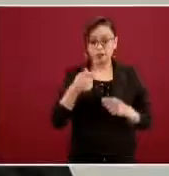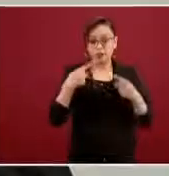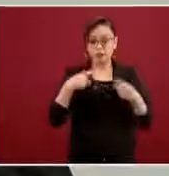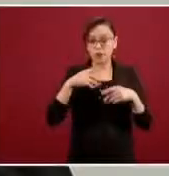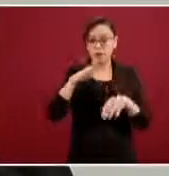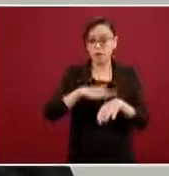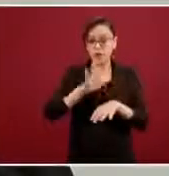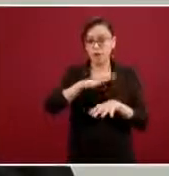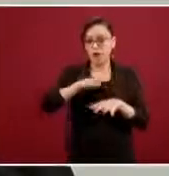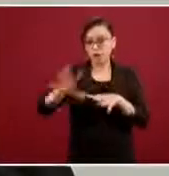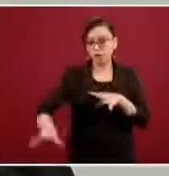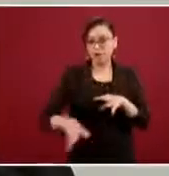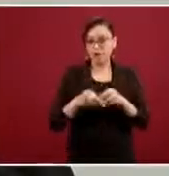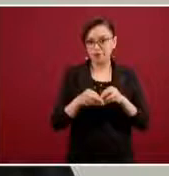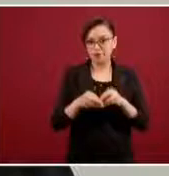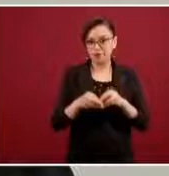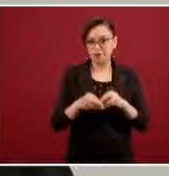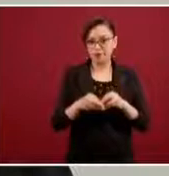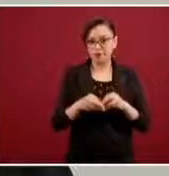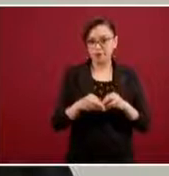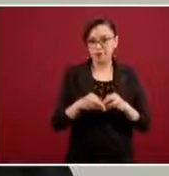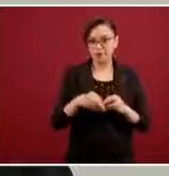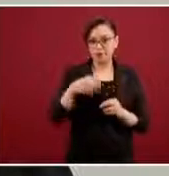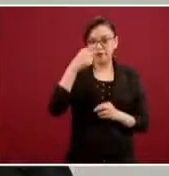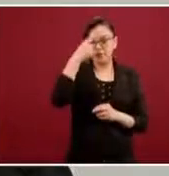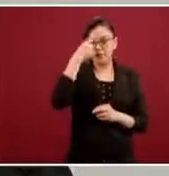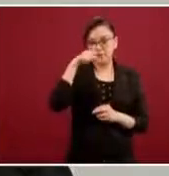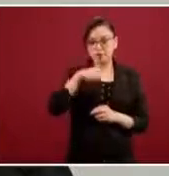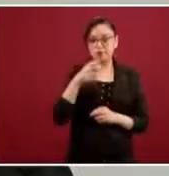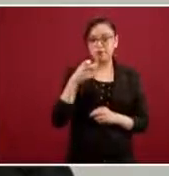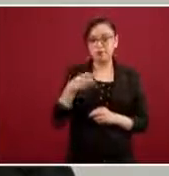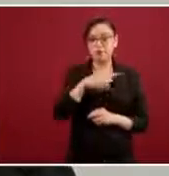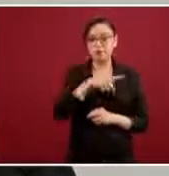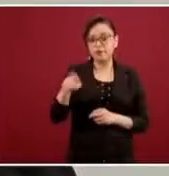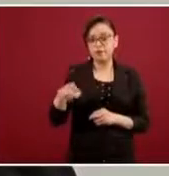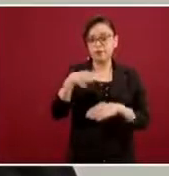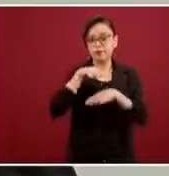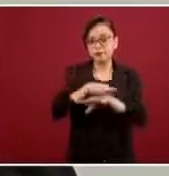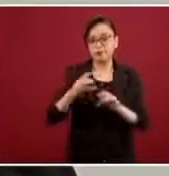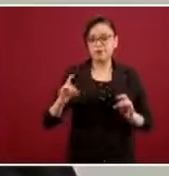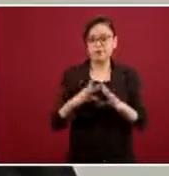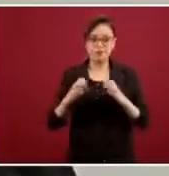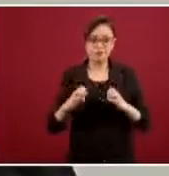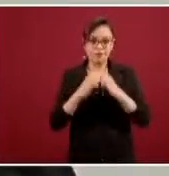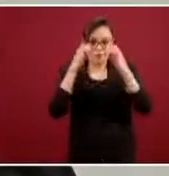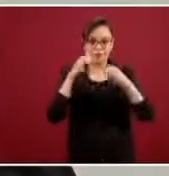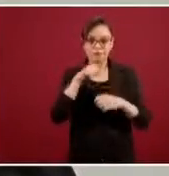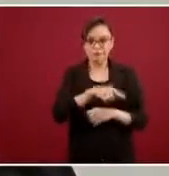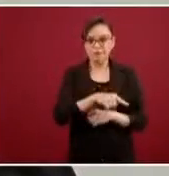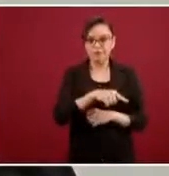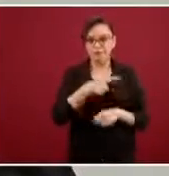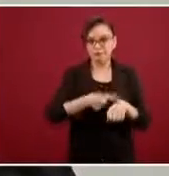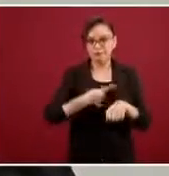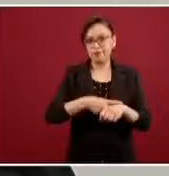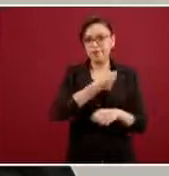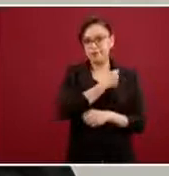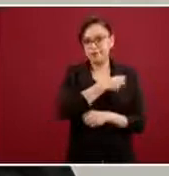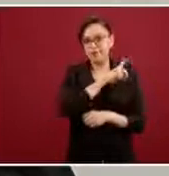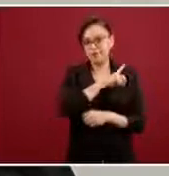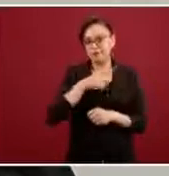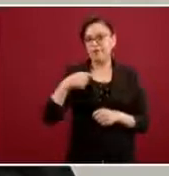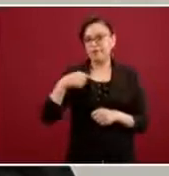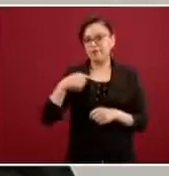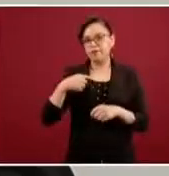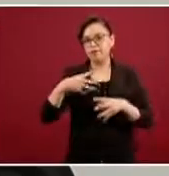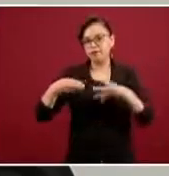más para justamente la duración de la contingencia sanitaria. El documento se